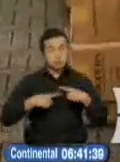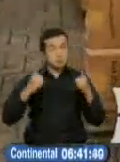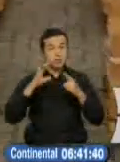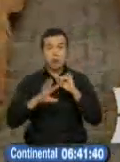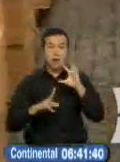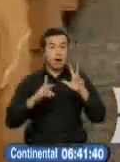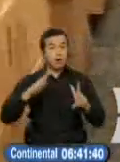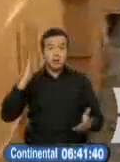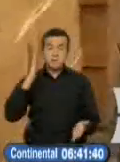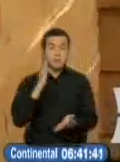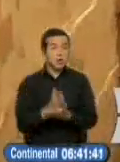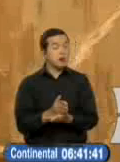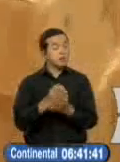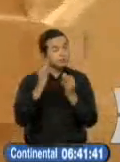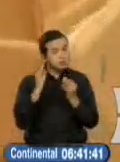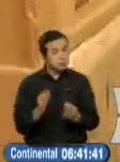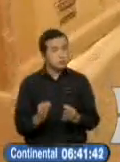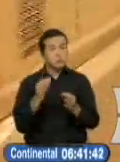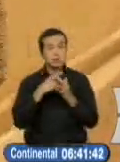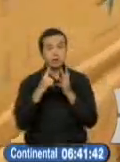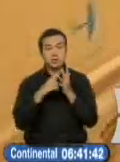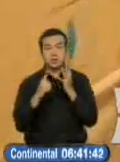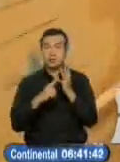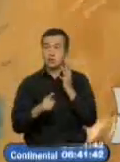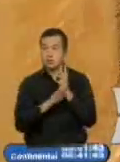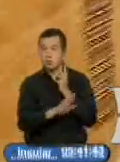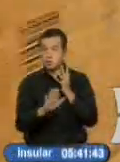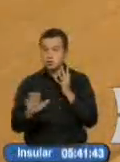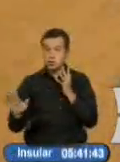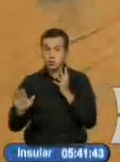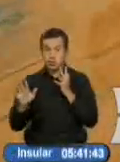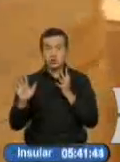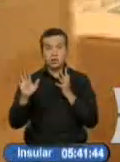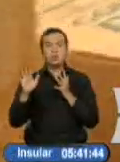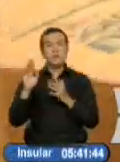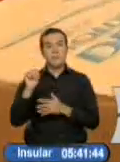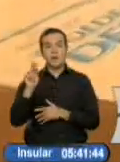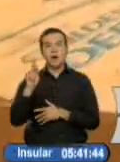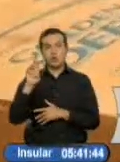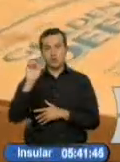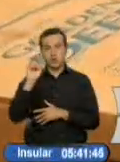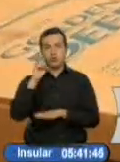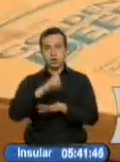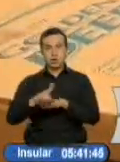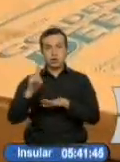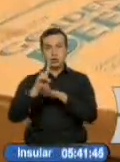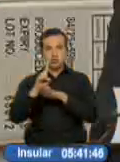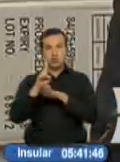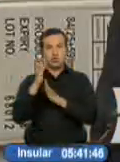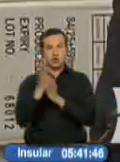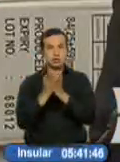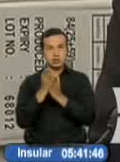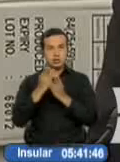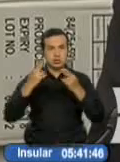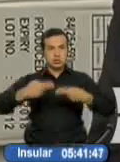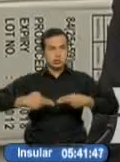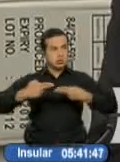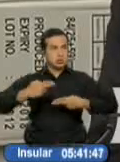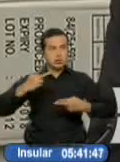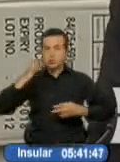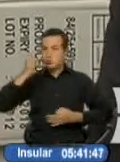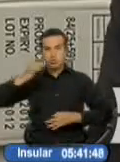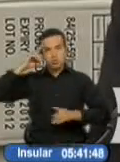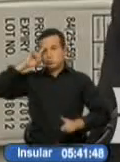los actos ilícitos desde las distintas carteras de Estado, considera Mauro Andino, director de SENAE. Ir hasta el final